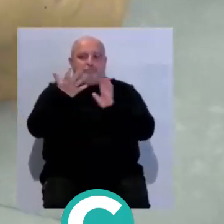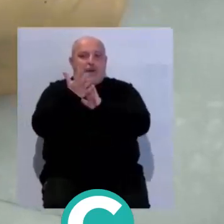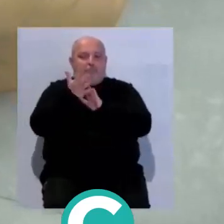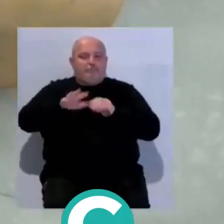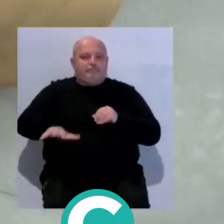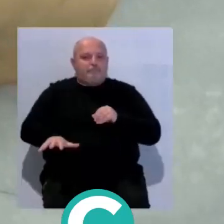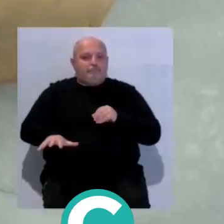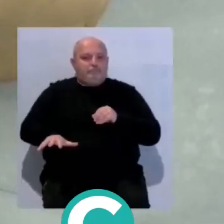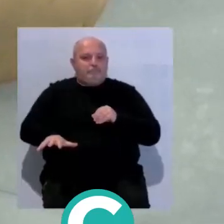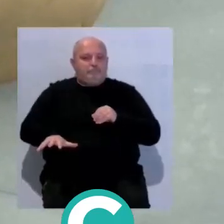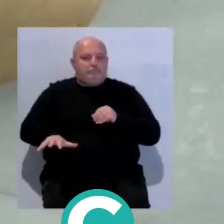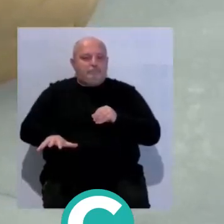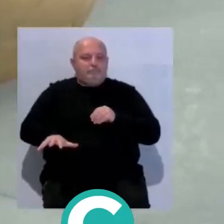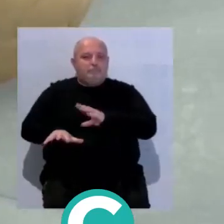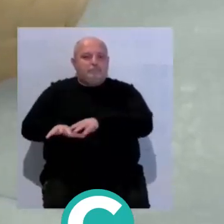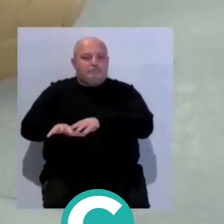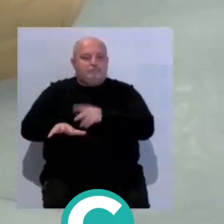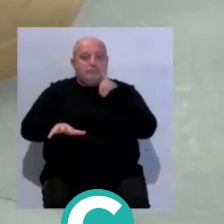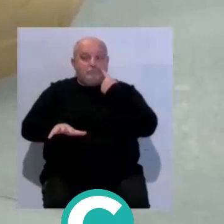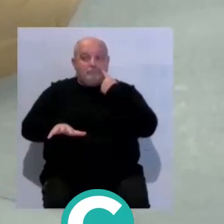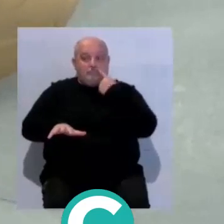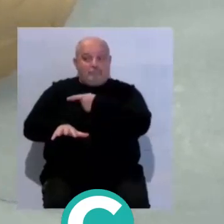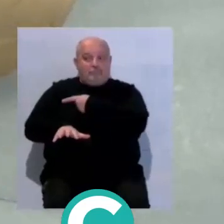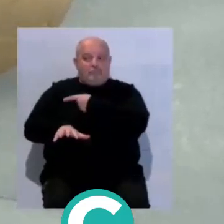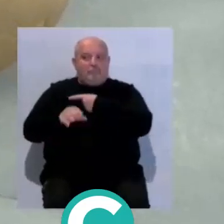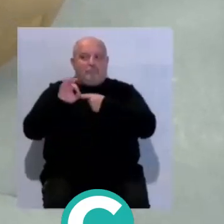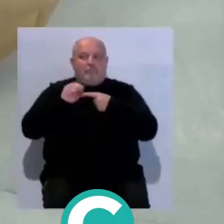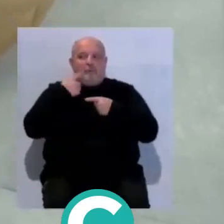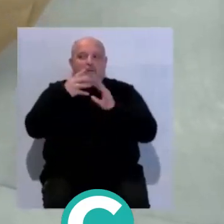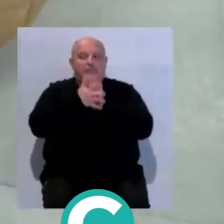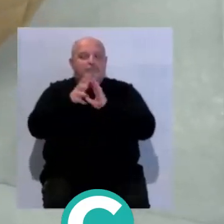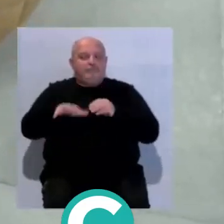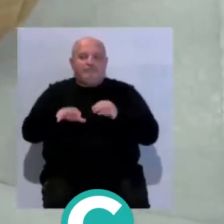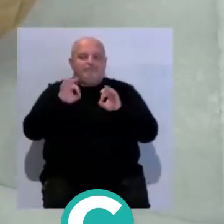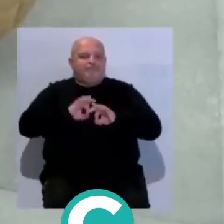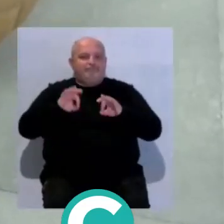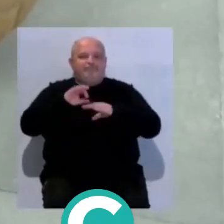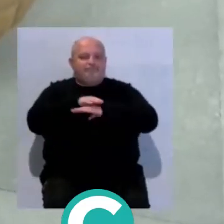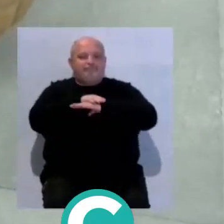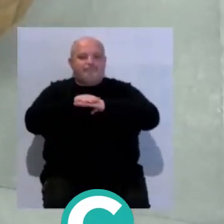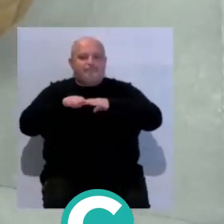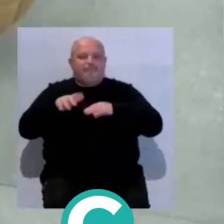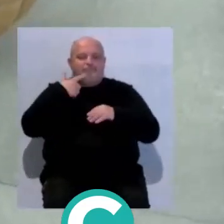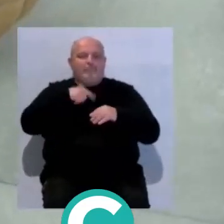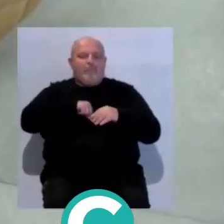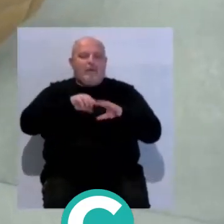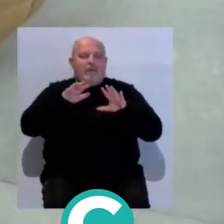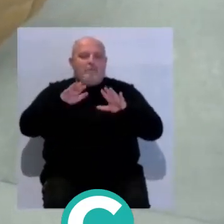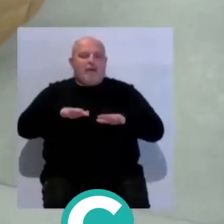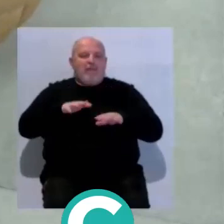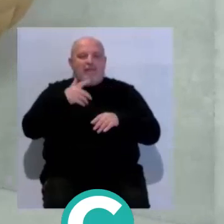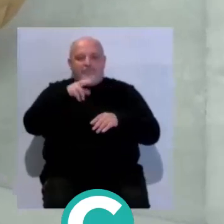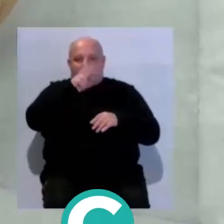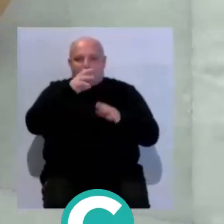y comprobarlo. En el caso este, no se está inflando. ¿Qué quiere decir? La persona no respira. Parada respiratoria. Hay que